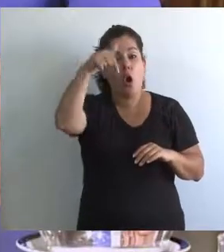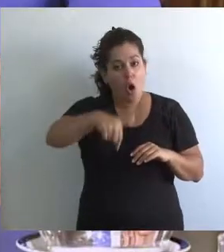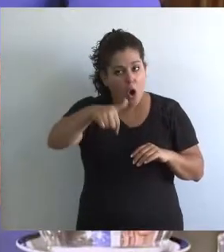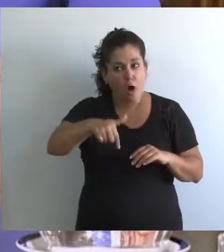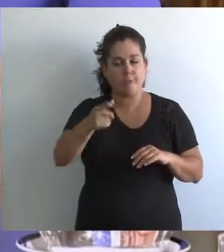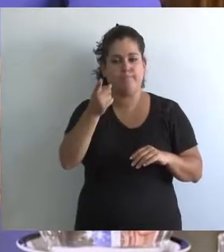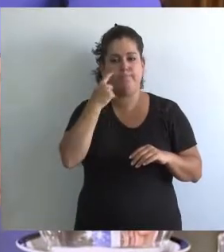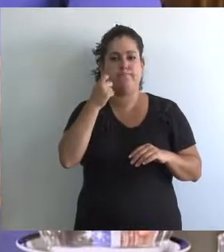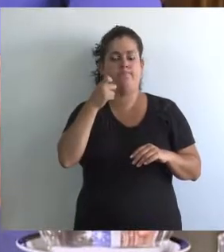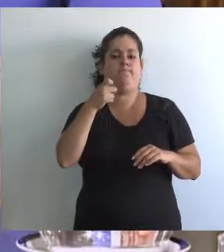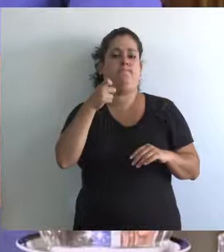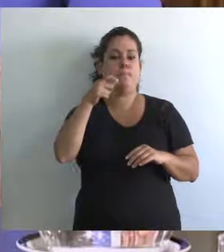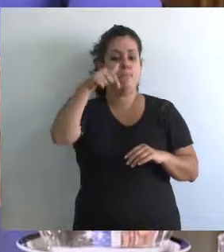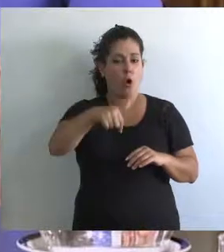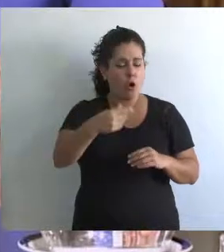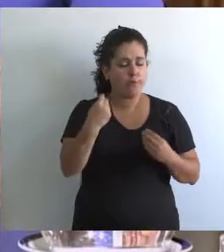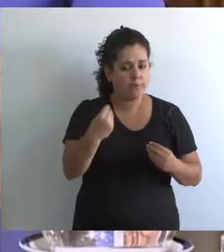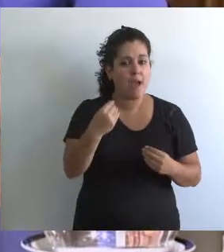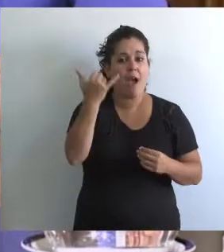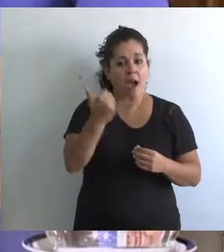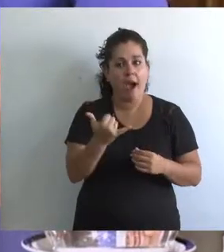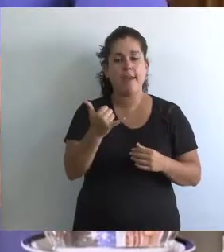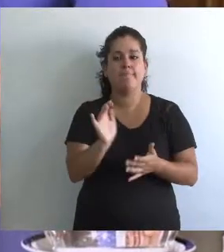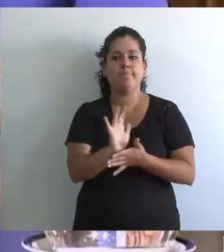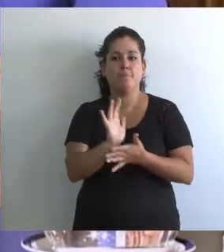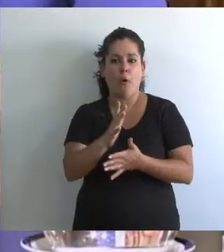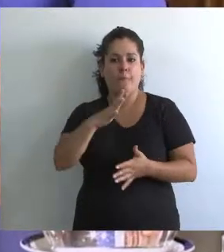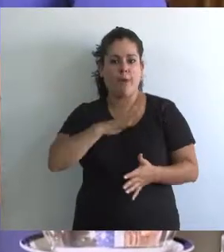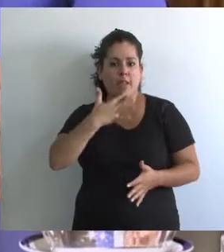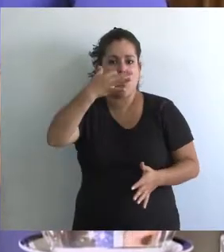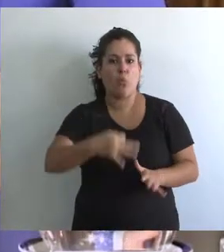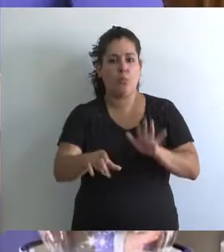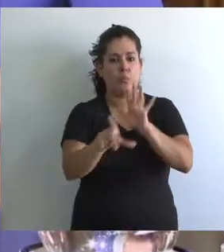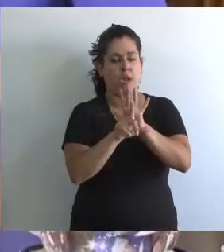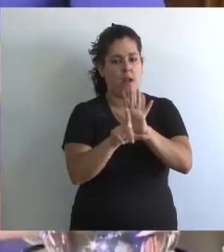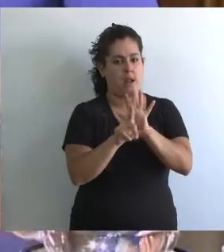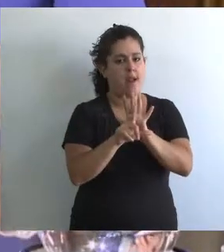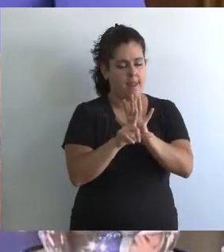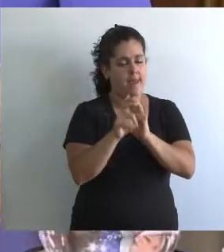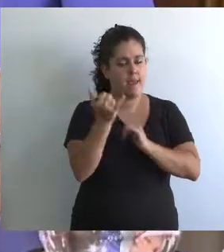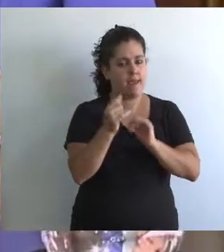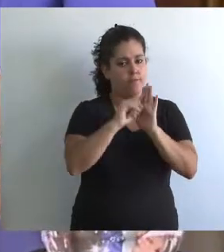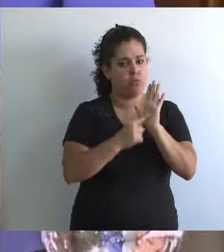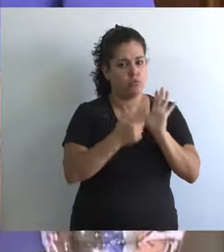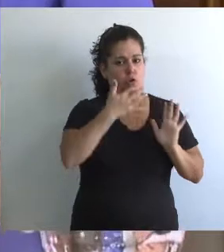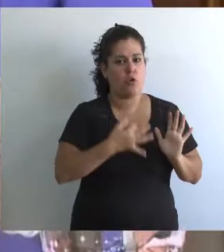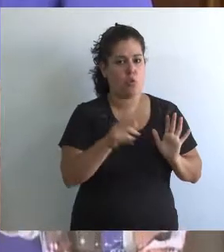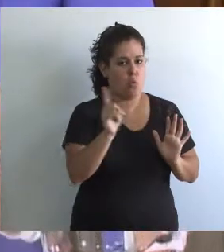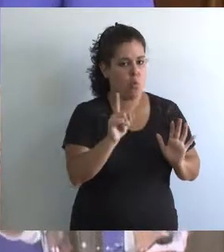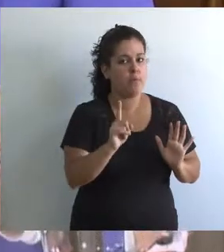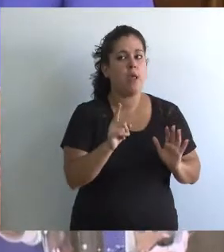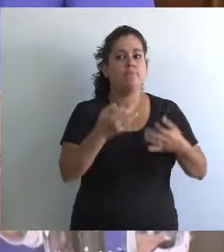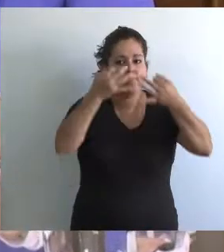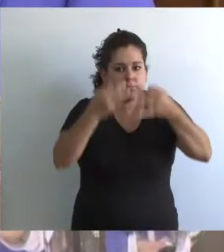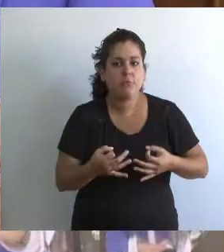transitorias. Hoy nos encontramos con que hay una especie de vacío en la ley, como que no está muy